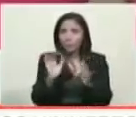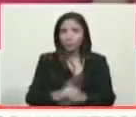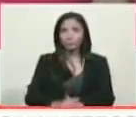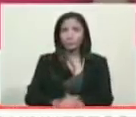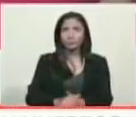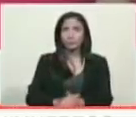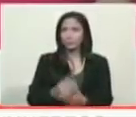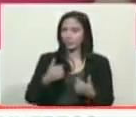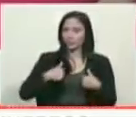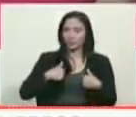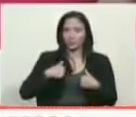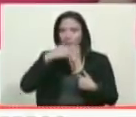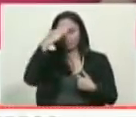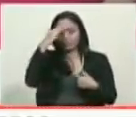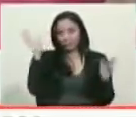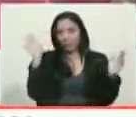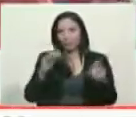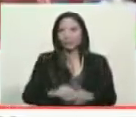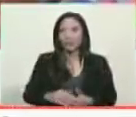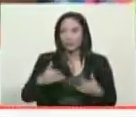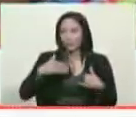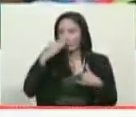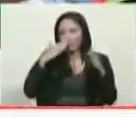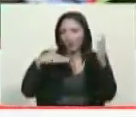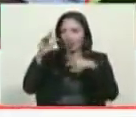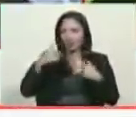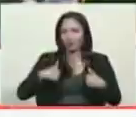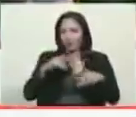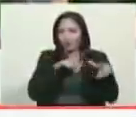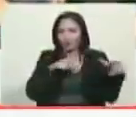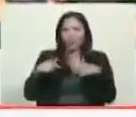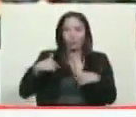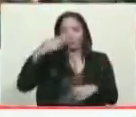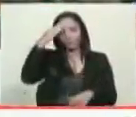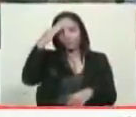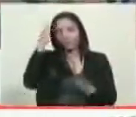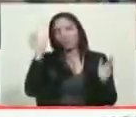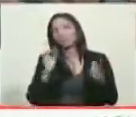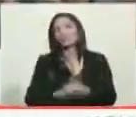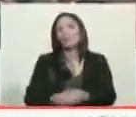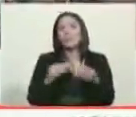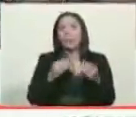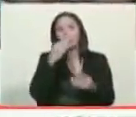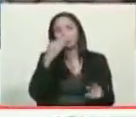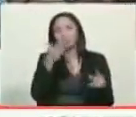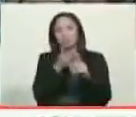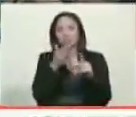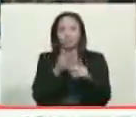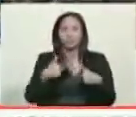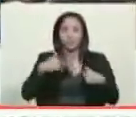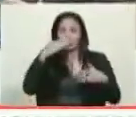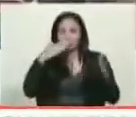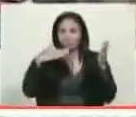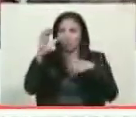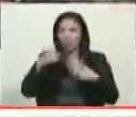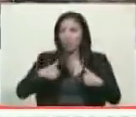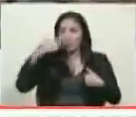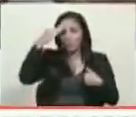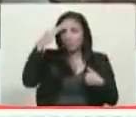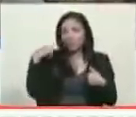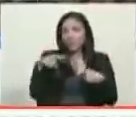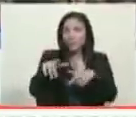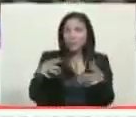Porque yo a estas alturas de la vida, de veintitantos años y más, metido en la candela